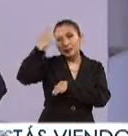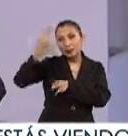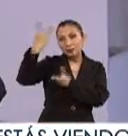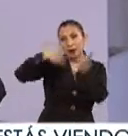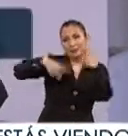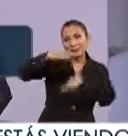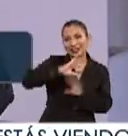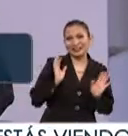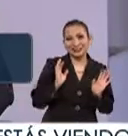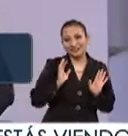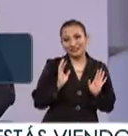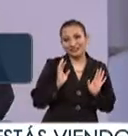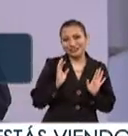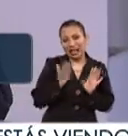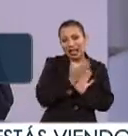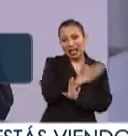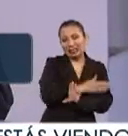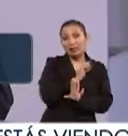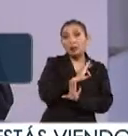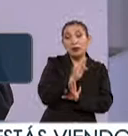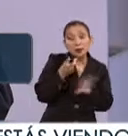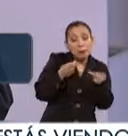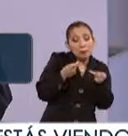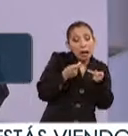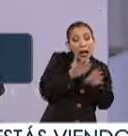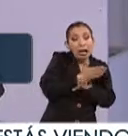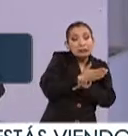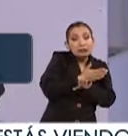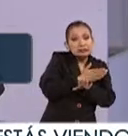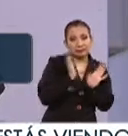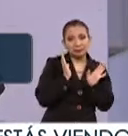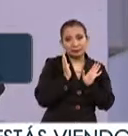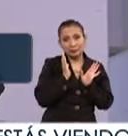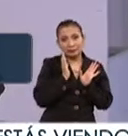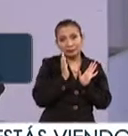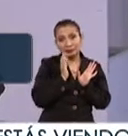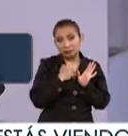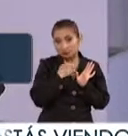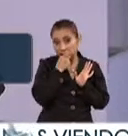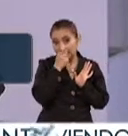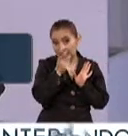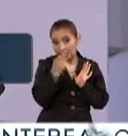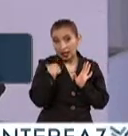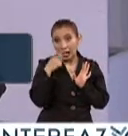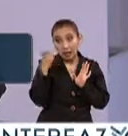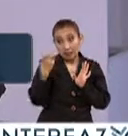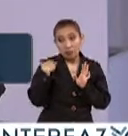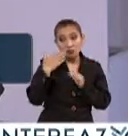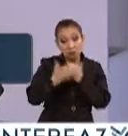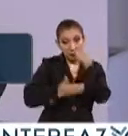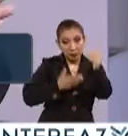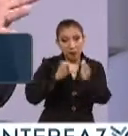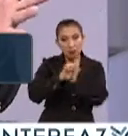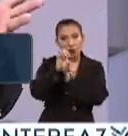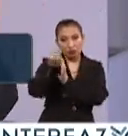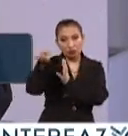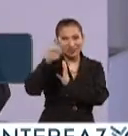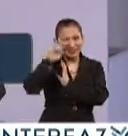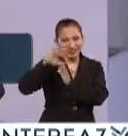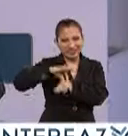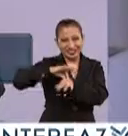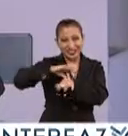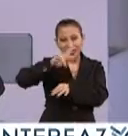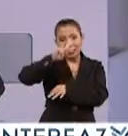que van a llegar, ¿no? De alguna forma podemos preverlo con un poco de anticipación. Quiero decirte que es increíble también el avance que ha habido, por ejemplo, ustedes lo vivieron